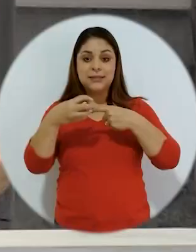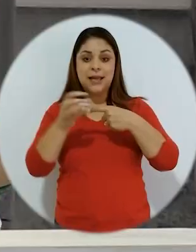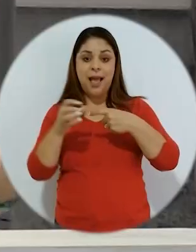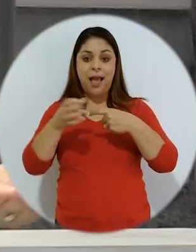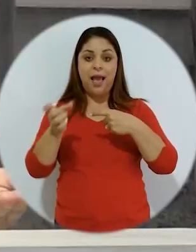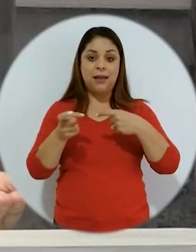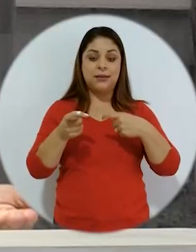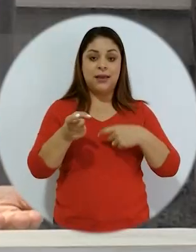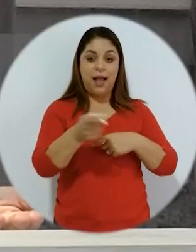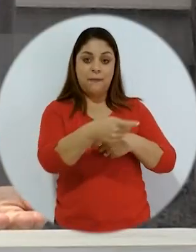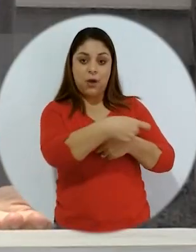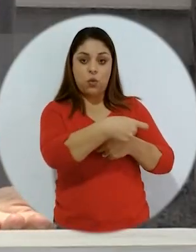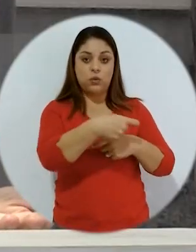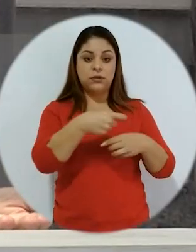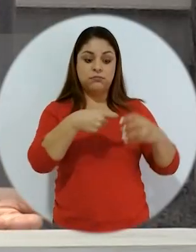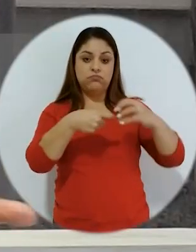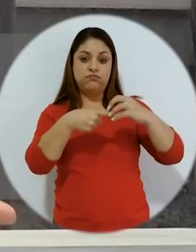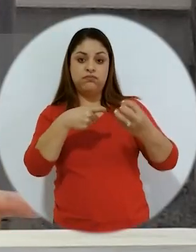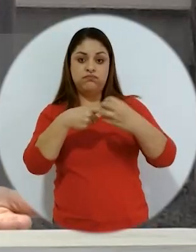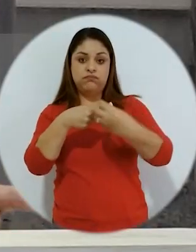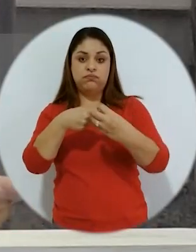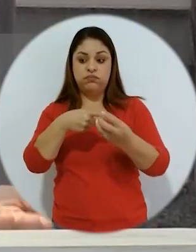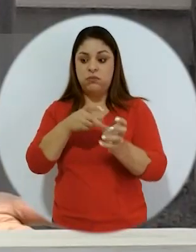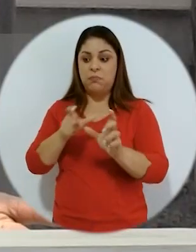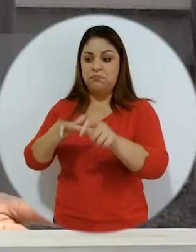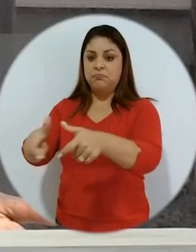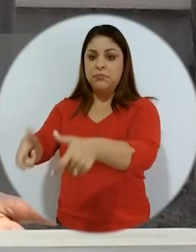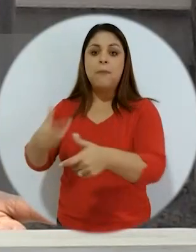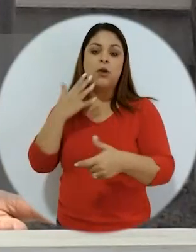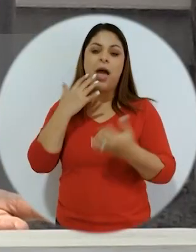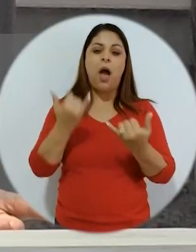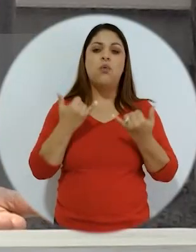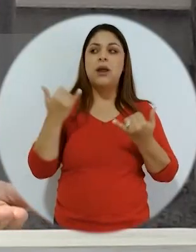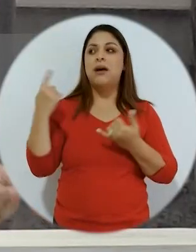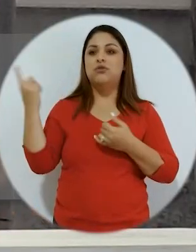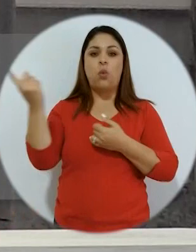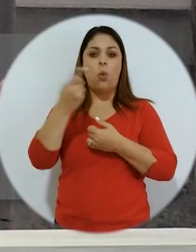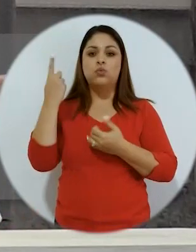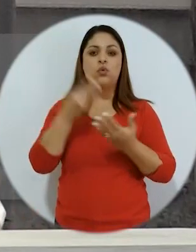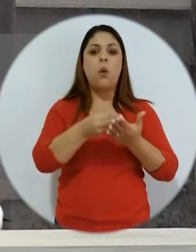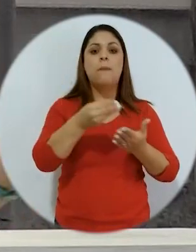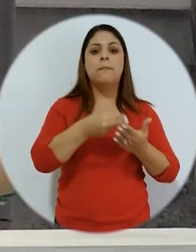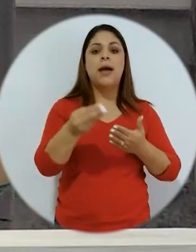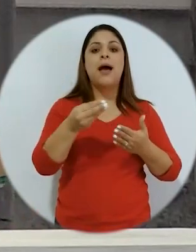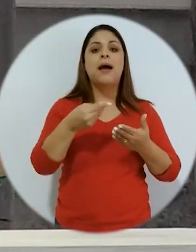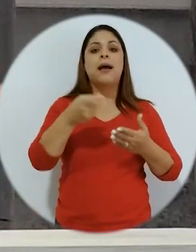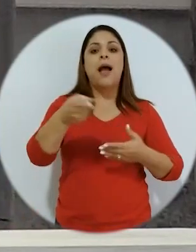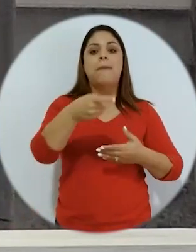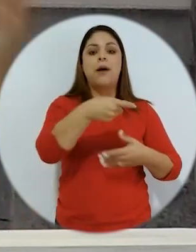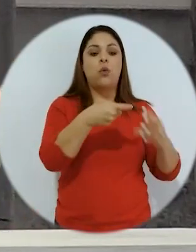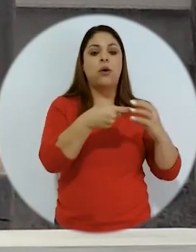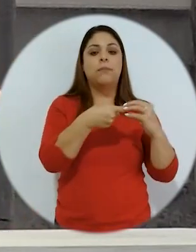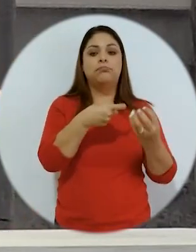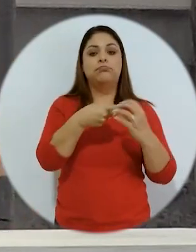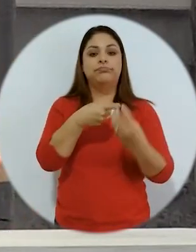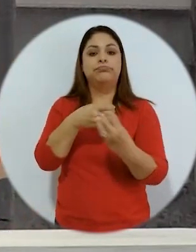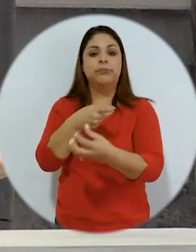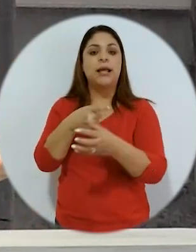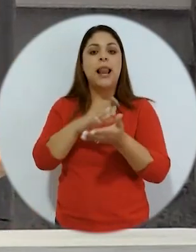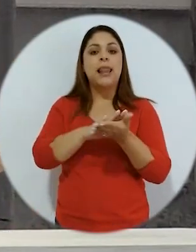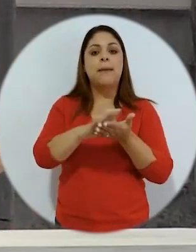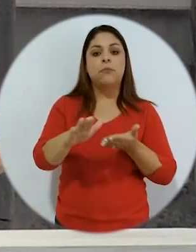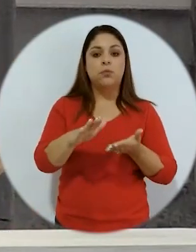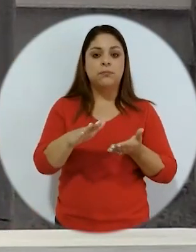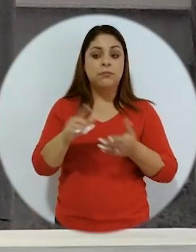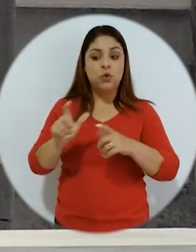camarón, porque ahora todo el mundo quiere comprar el camarón pelado y limpio, ¿verdad? Un basura de